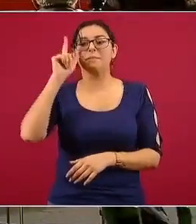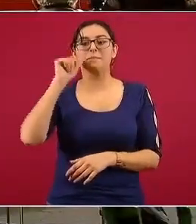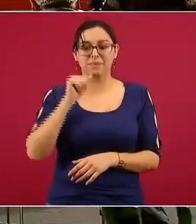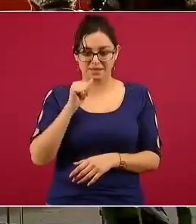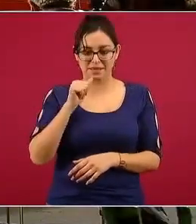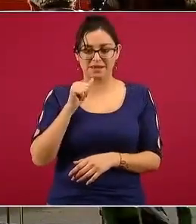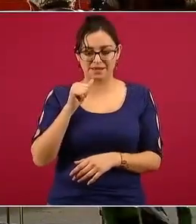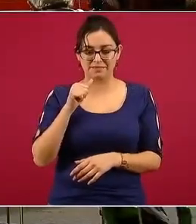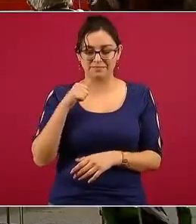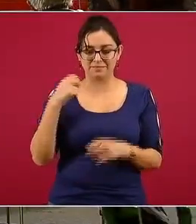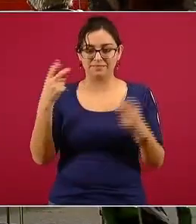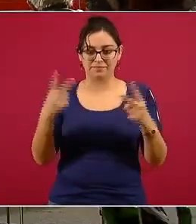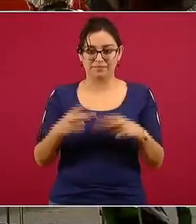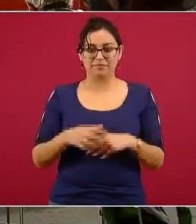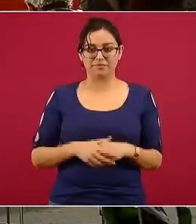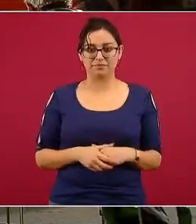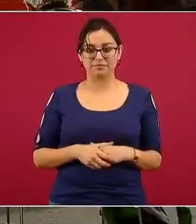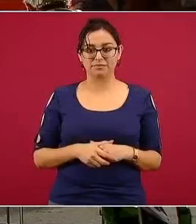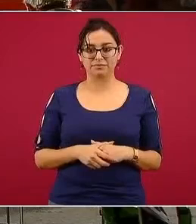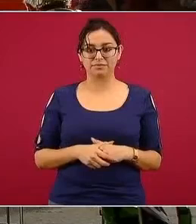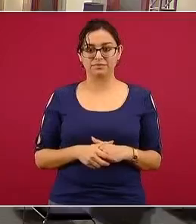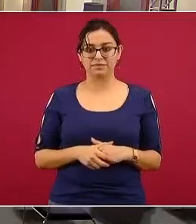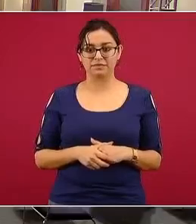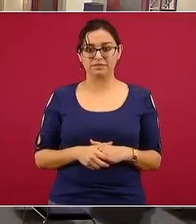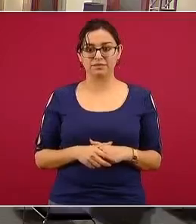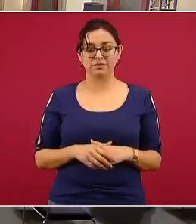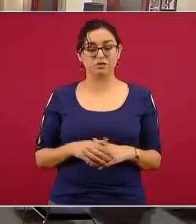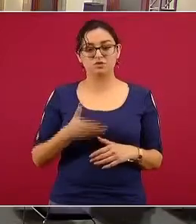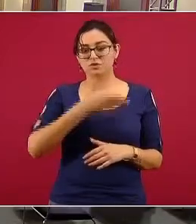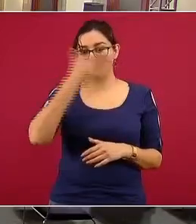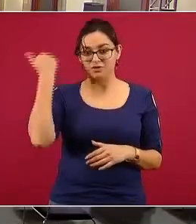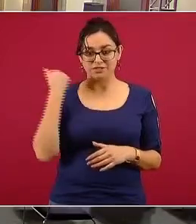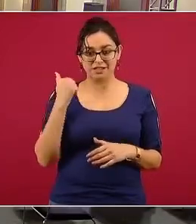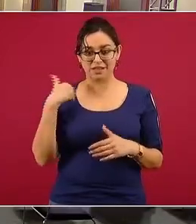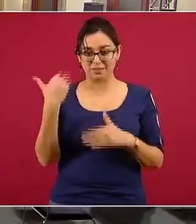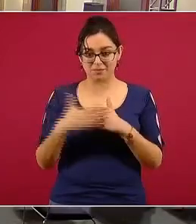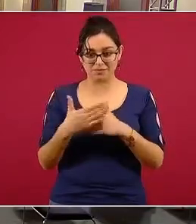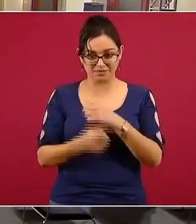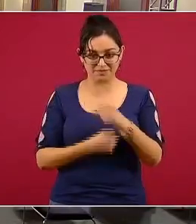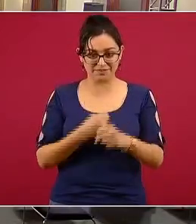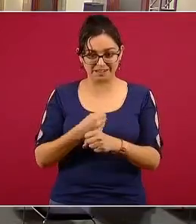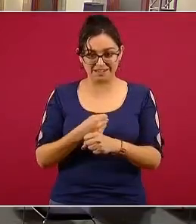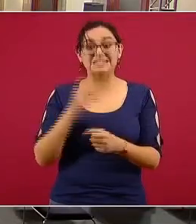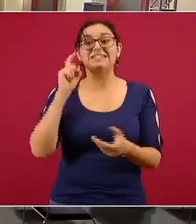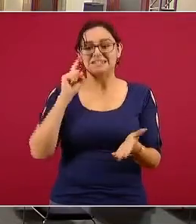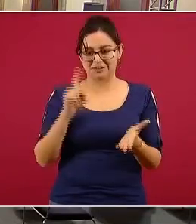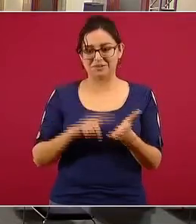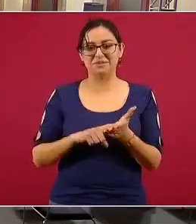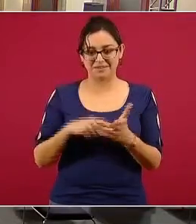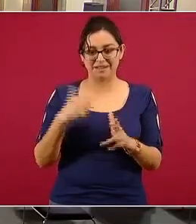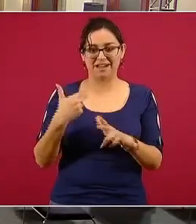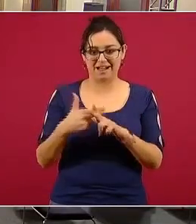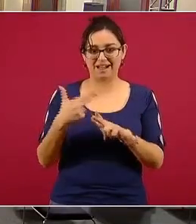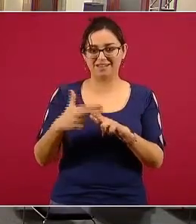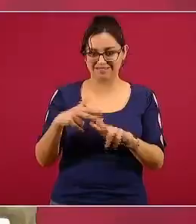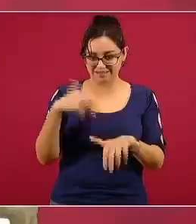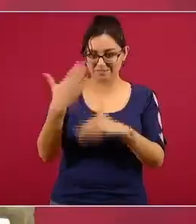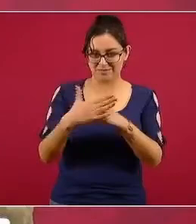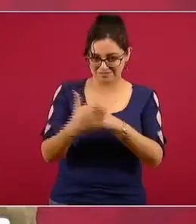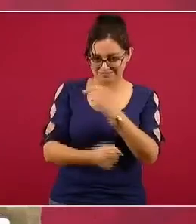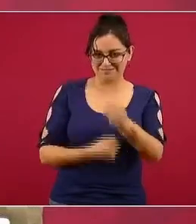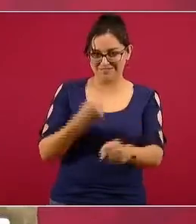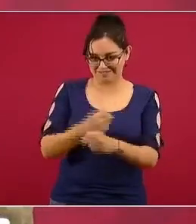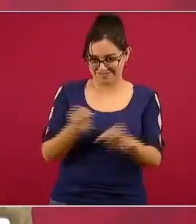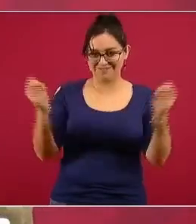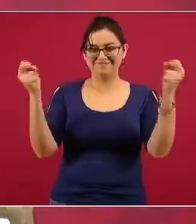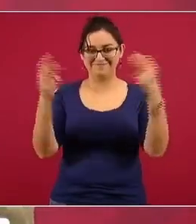el próximo día, que no sé si sea el próximo año, pero sí creo que es para hasta el próximo año, en unos días.